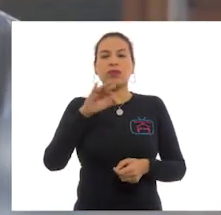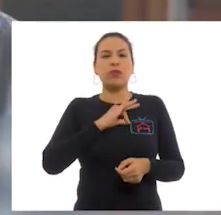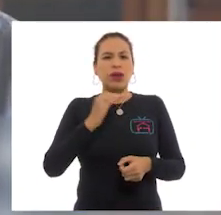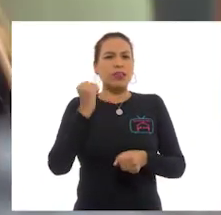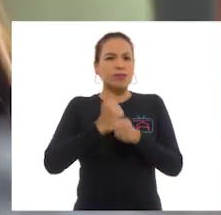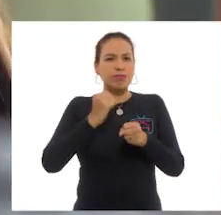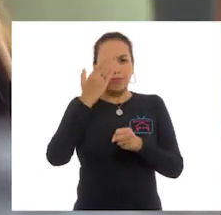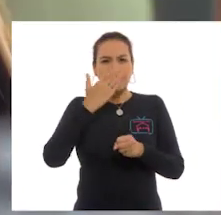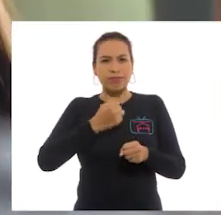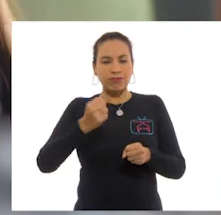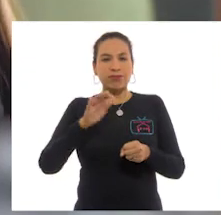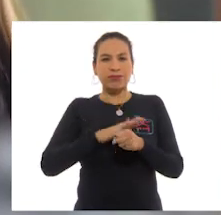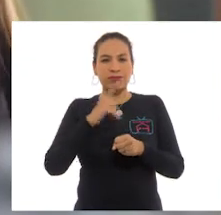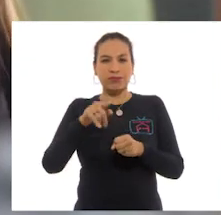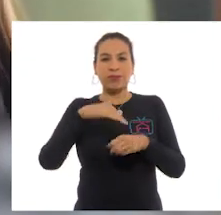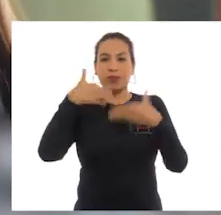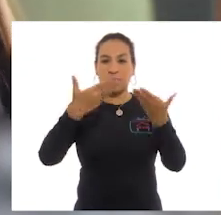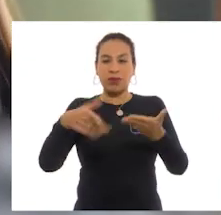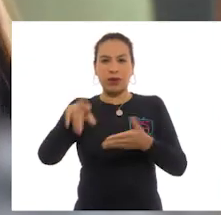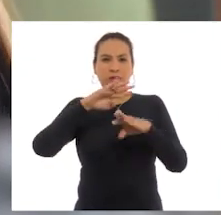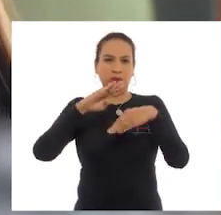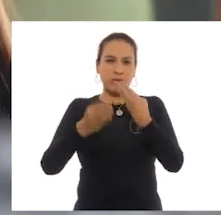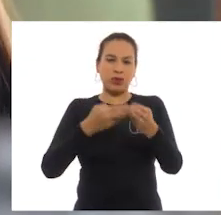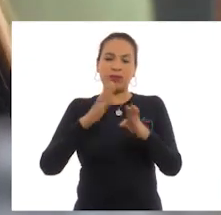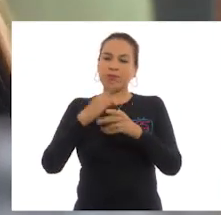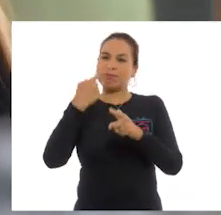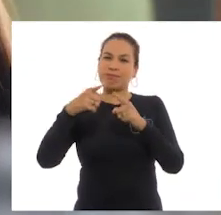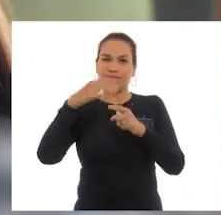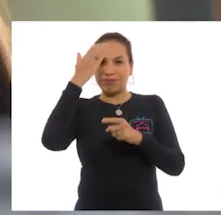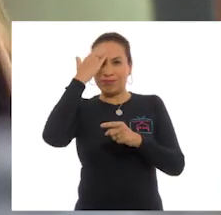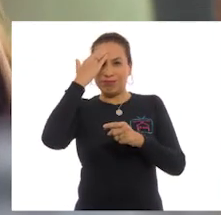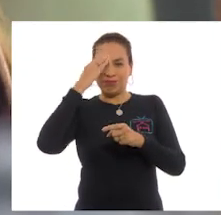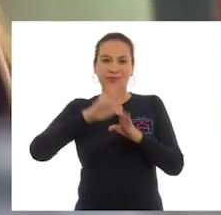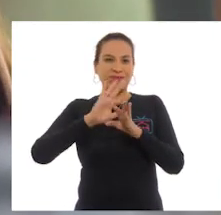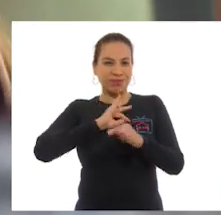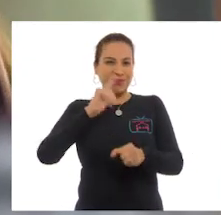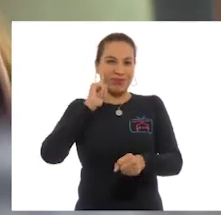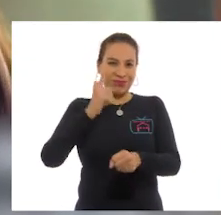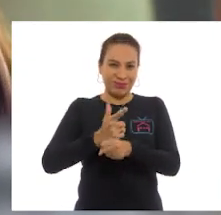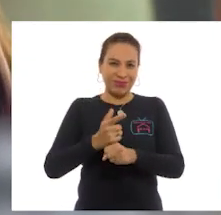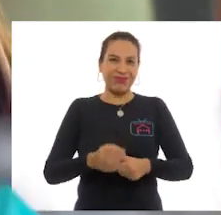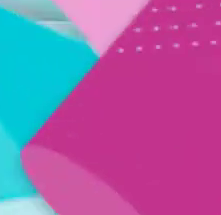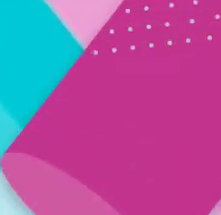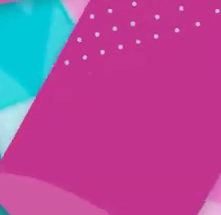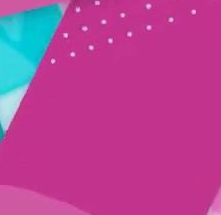talento, porque allá afuera el mundo está lleno de conocimiento por descubrir.